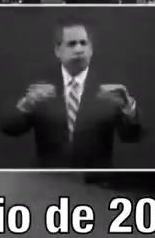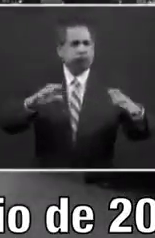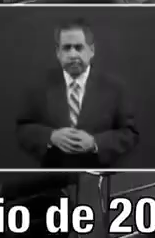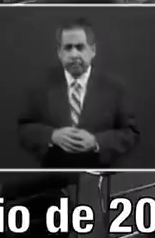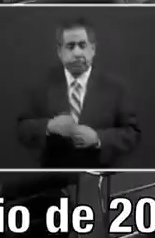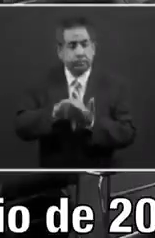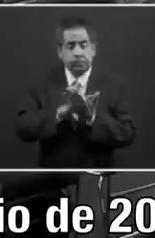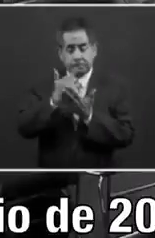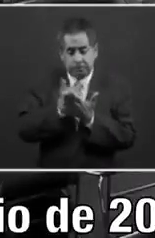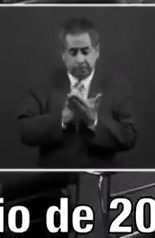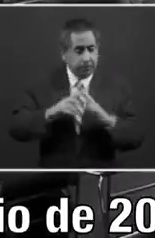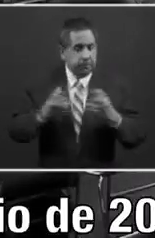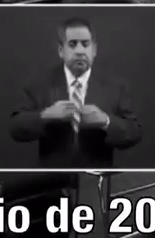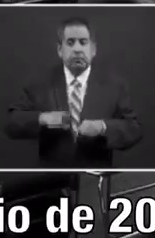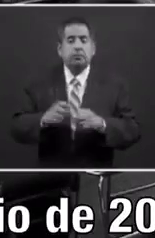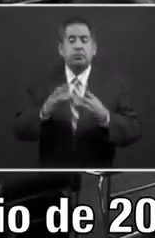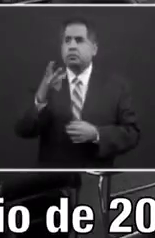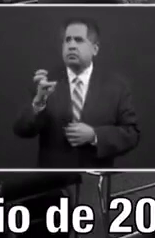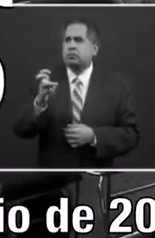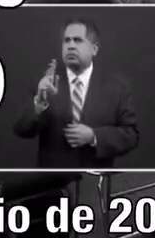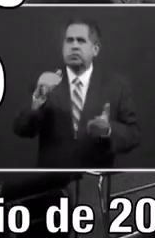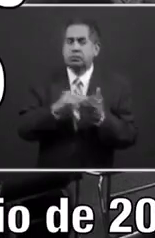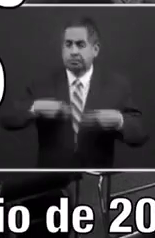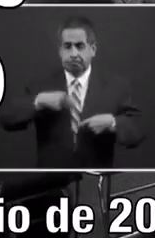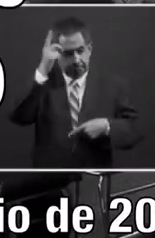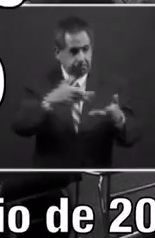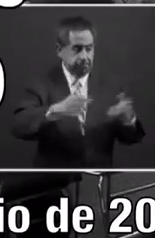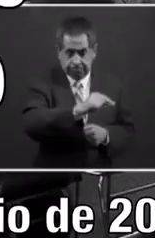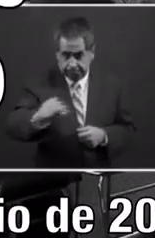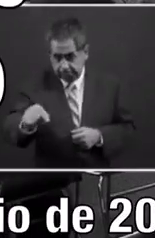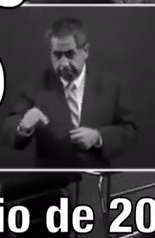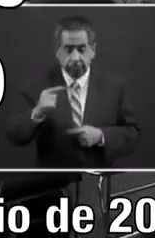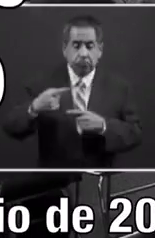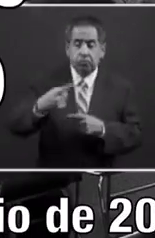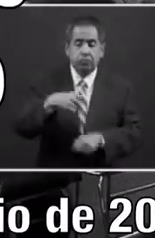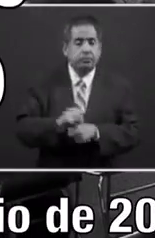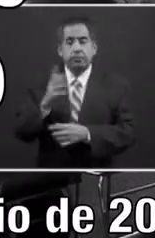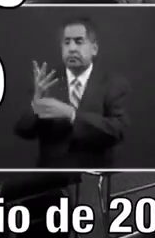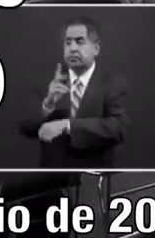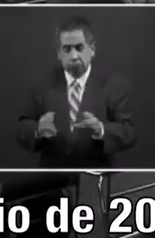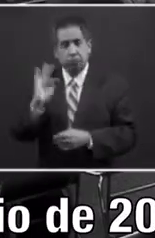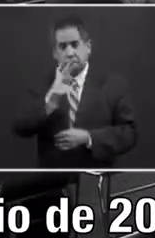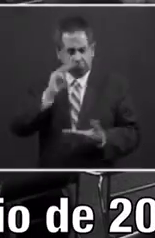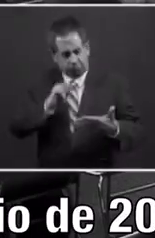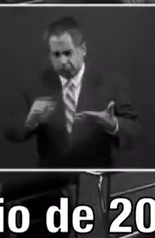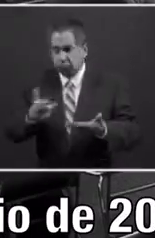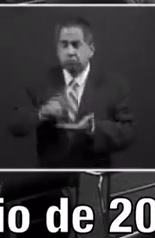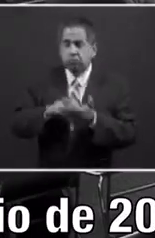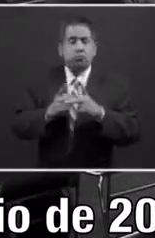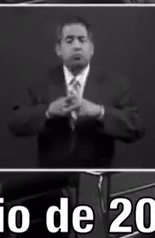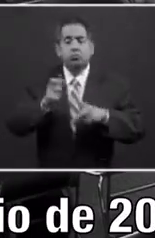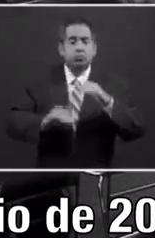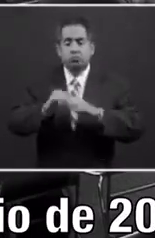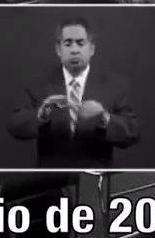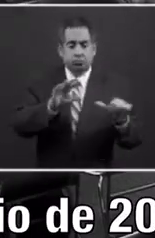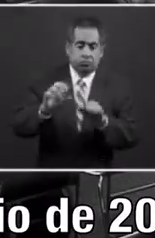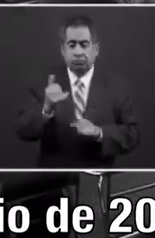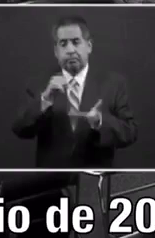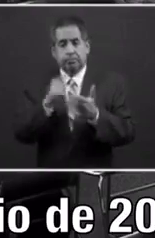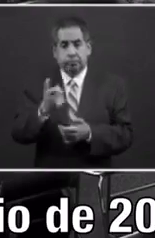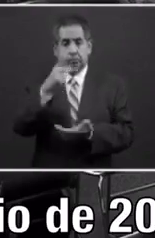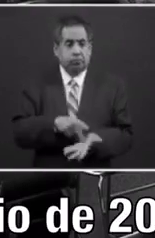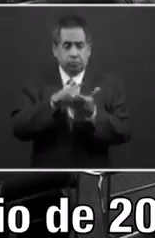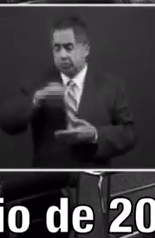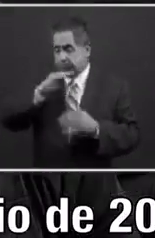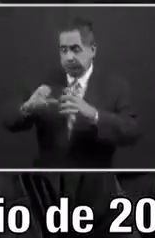asamblea en todos los ejidos para el gobierno del Estado, 380 mil productores. Y después resulta que a las semanas dice el señor delegado que eran 401 mil precios. Los rangos de precios son entre 600 y 1,000 pesos por